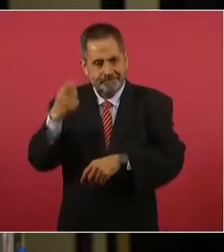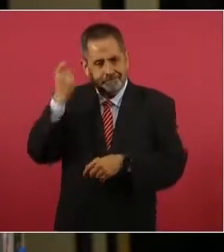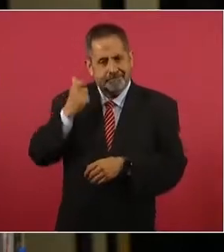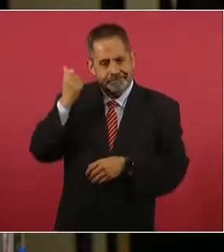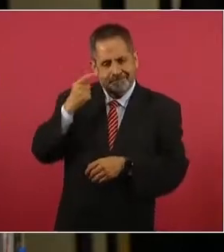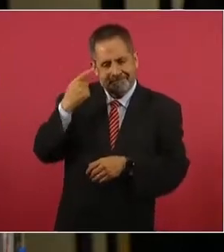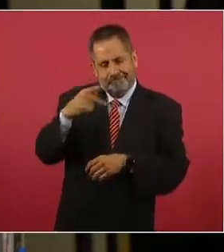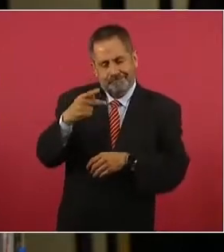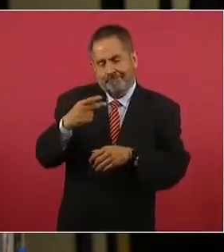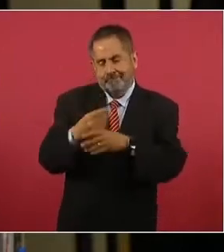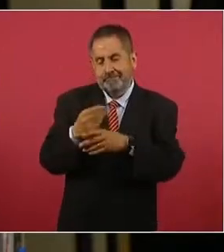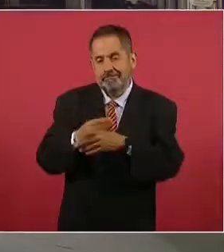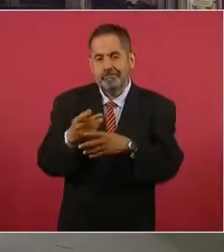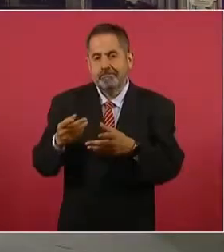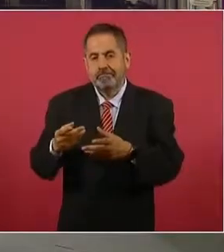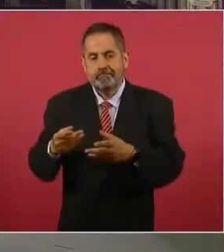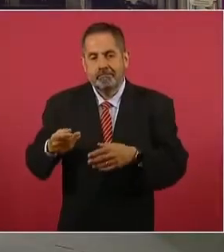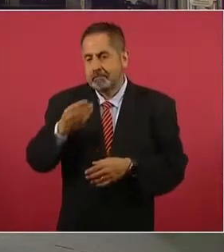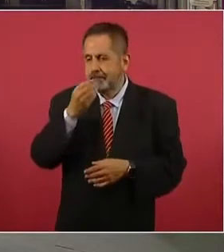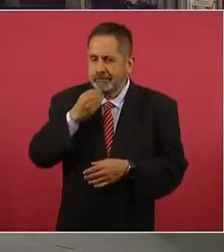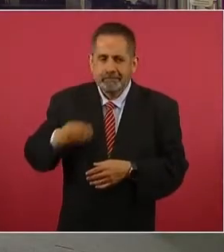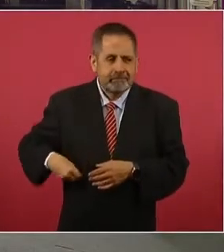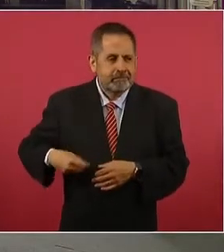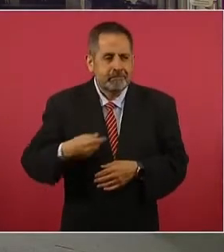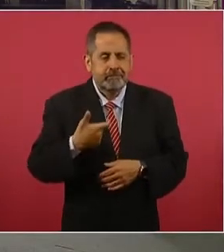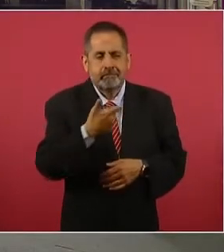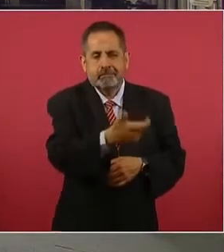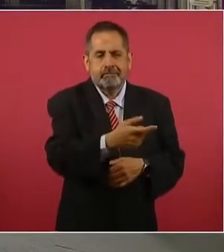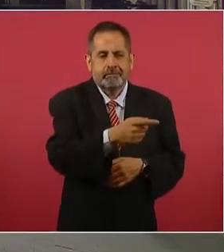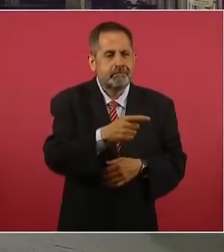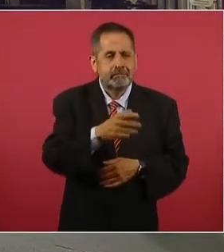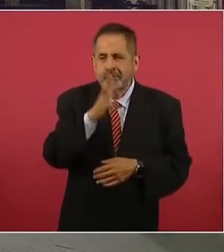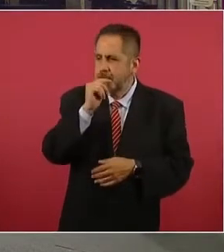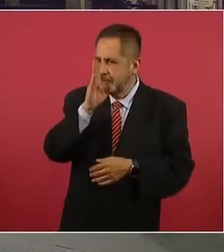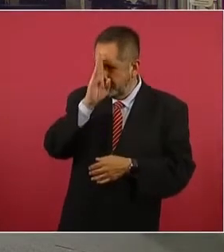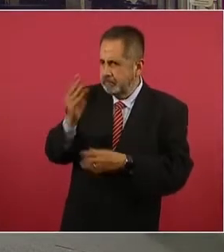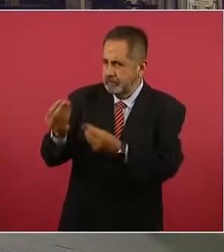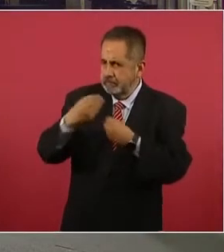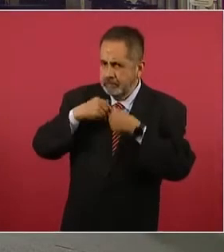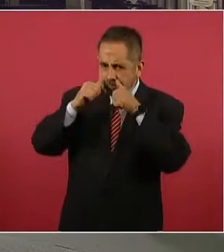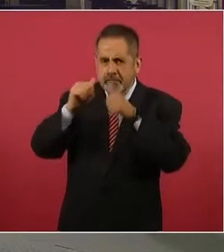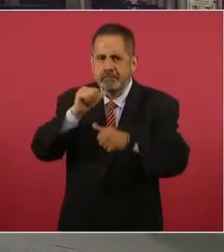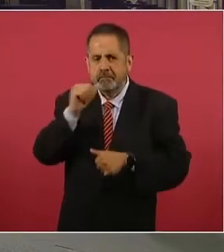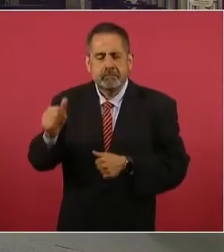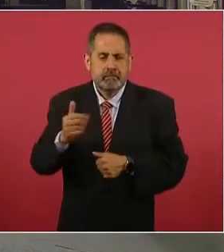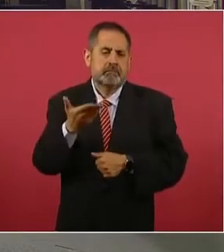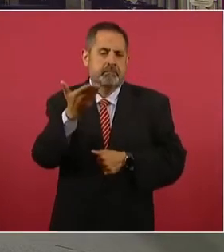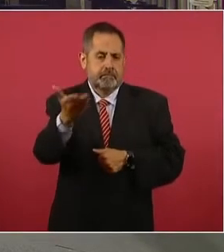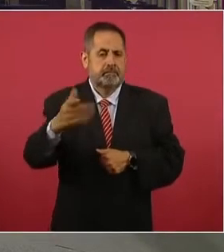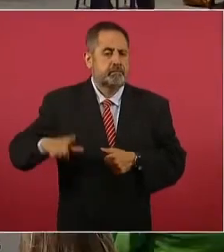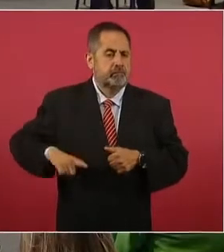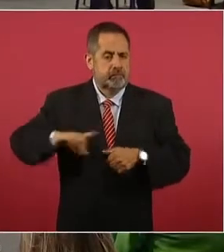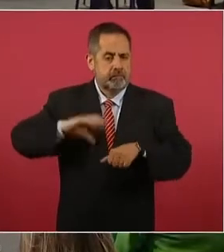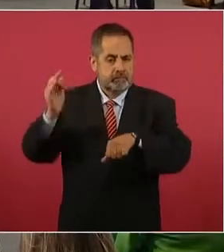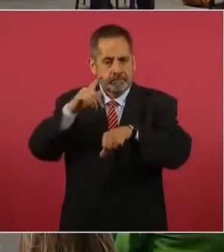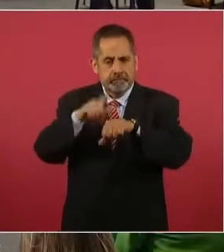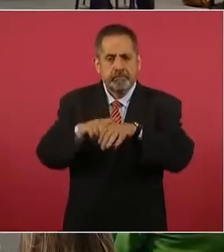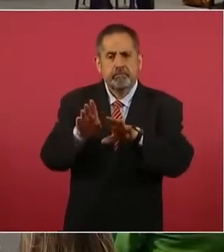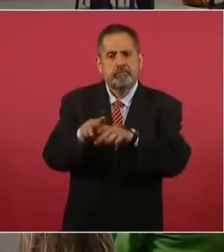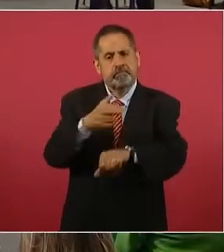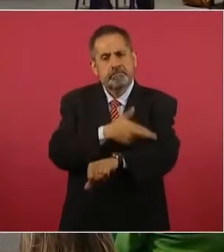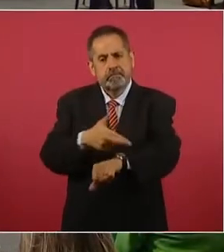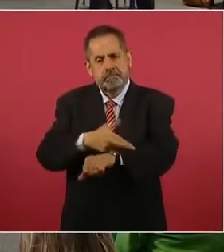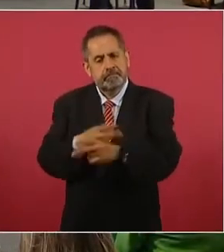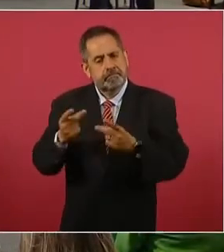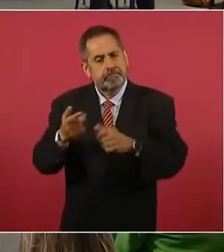pues lo de su jubilación, lo que les toca, pues, y es lo que piden al Seguro Social, al gobierno federal, para que agilicen